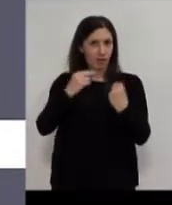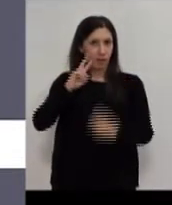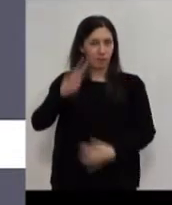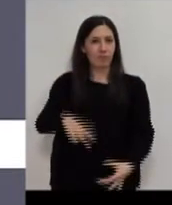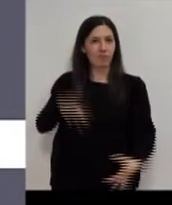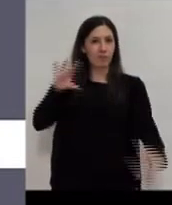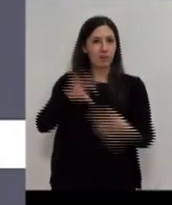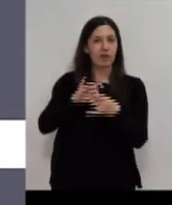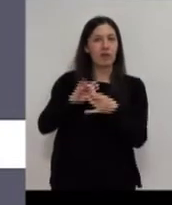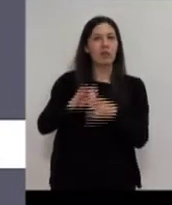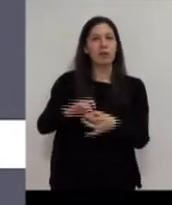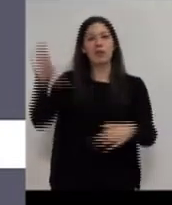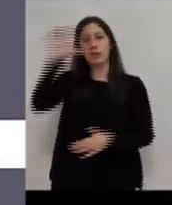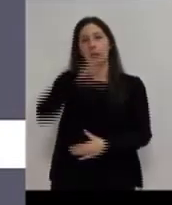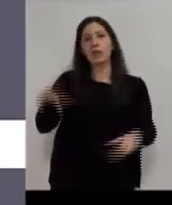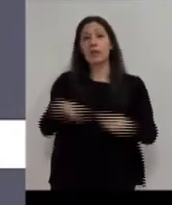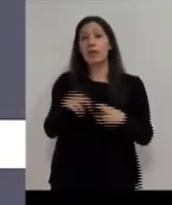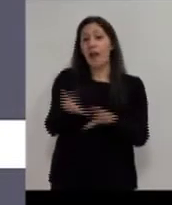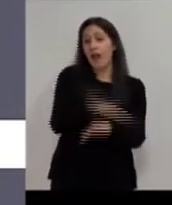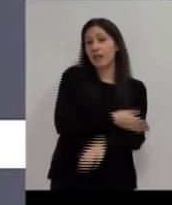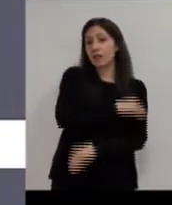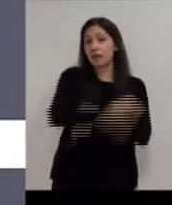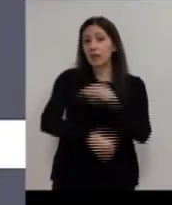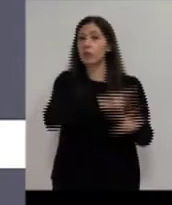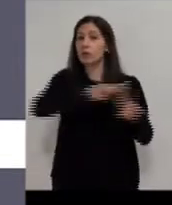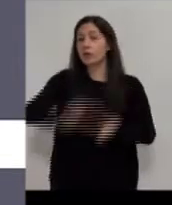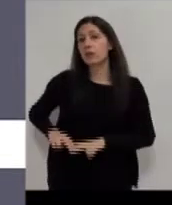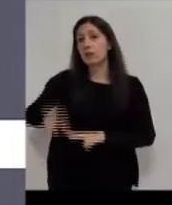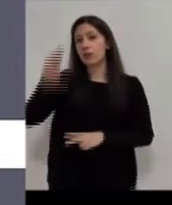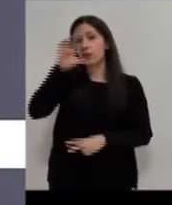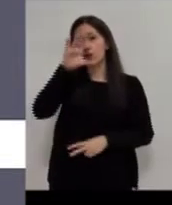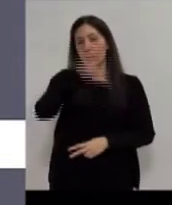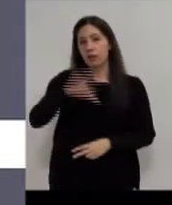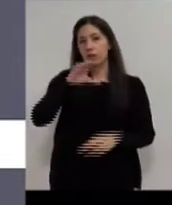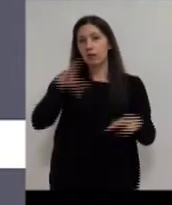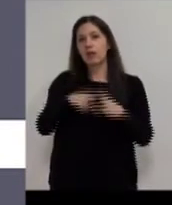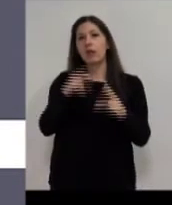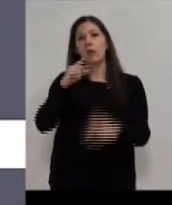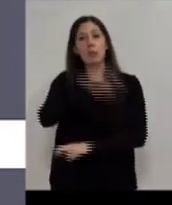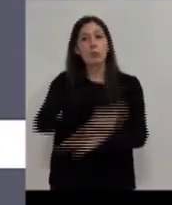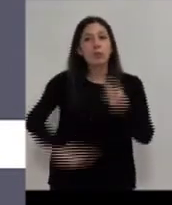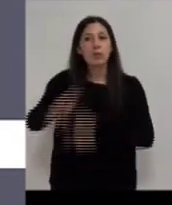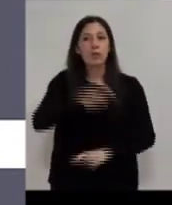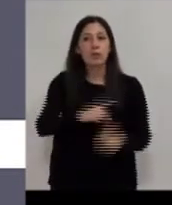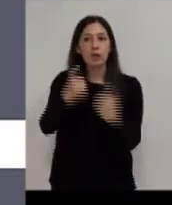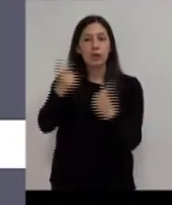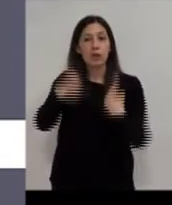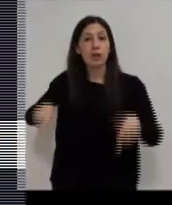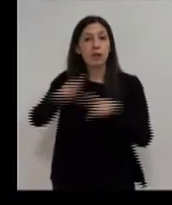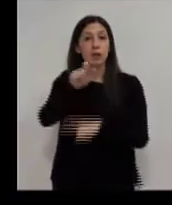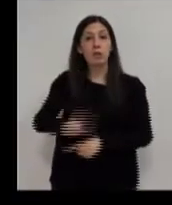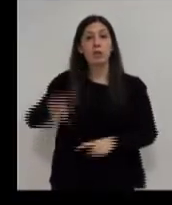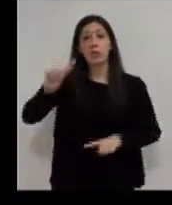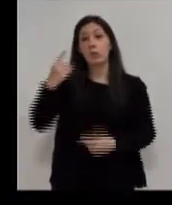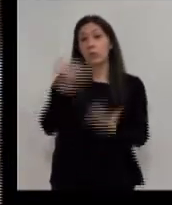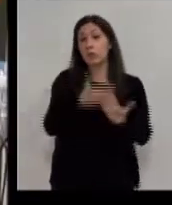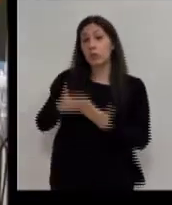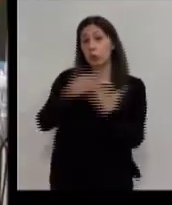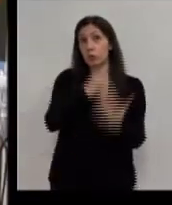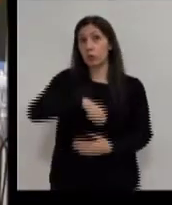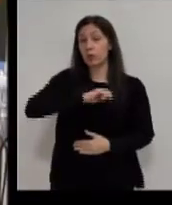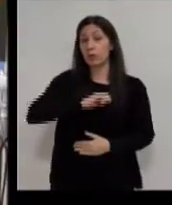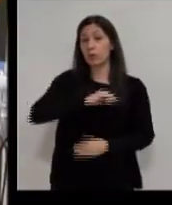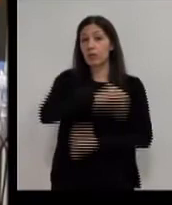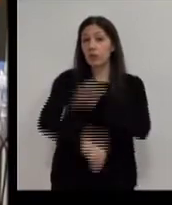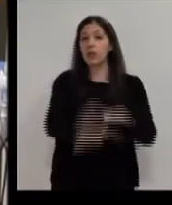mi formación profesional de sociología, realizamos siempre investigaciones sociológicas, pues intentando saber cuáles son las necesidades de las personas.